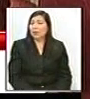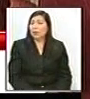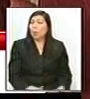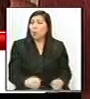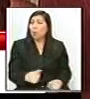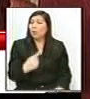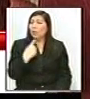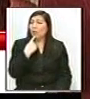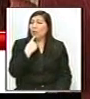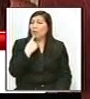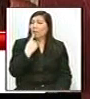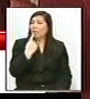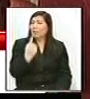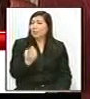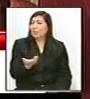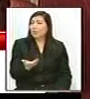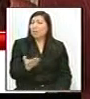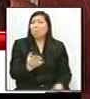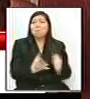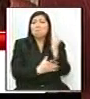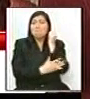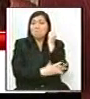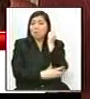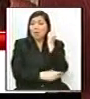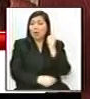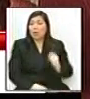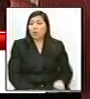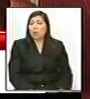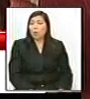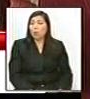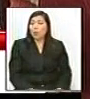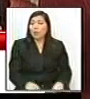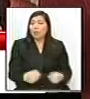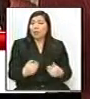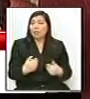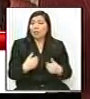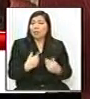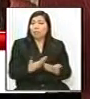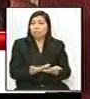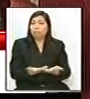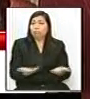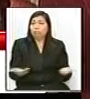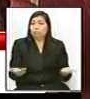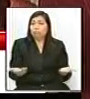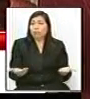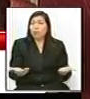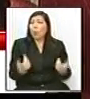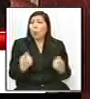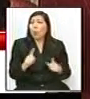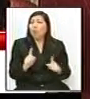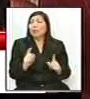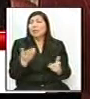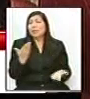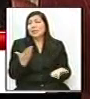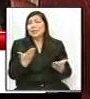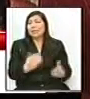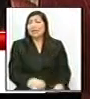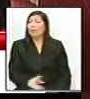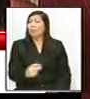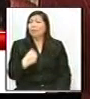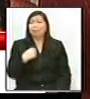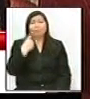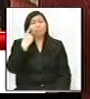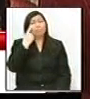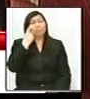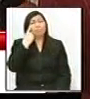cuando dicen pobres, cuando se tiene bandeja de plata, cuando quizás no